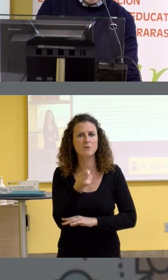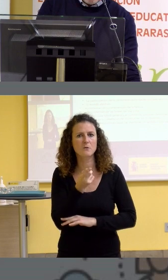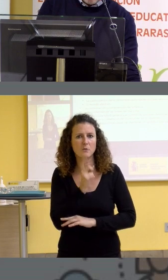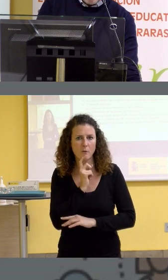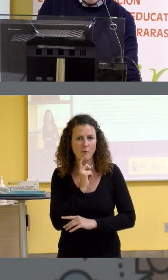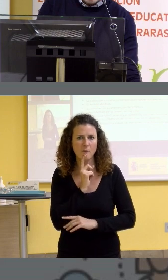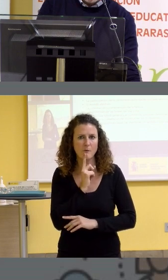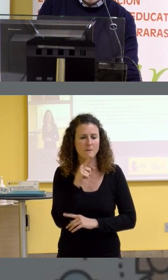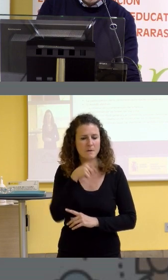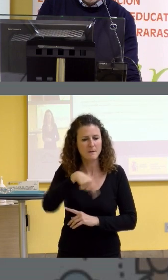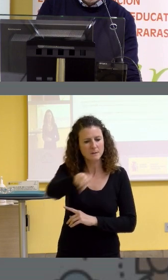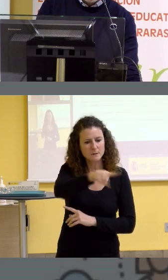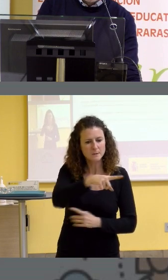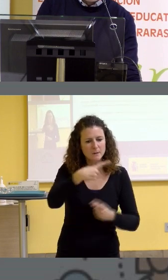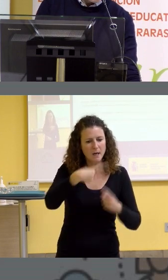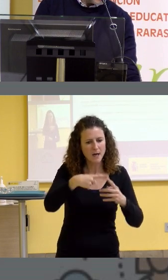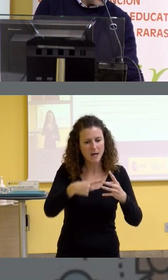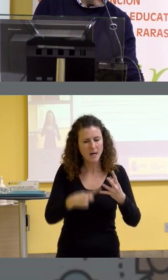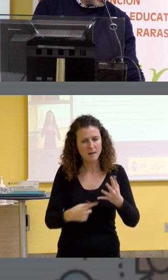todo este tipo de cosas.